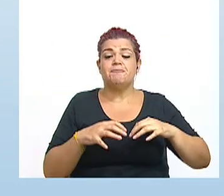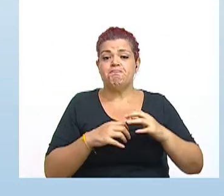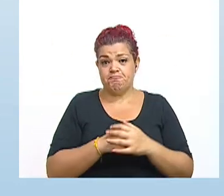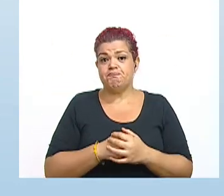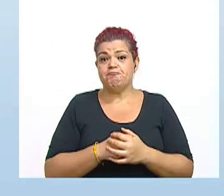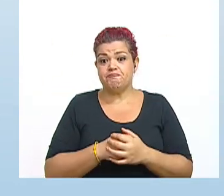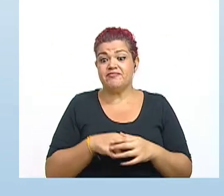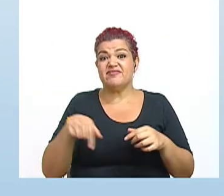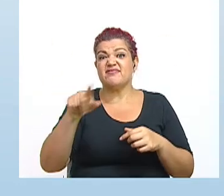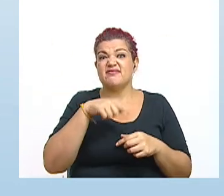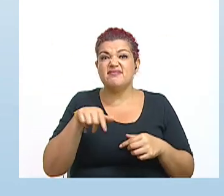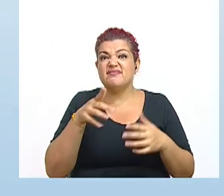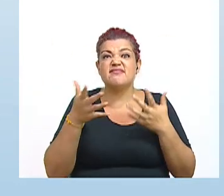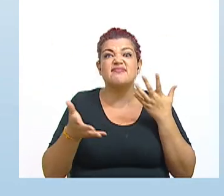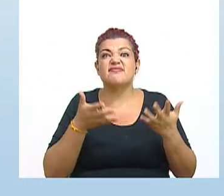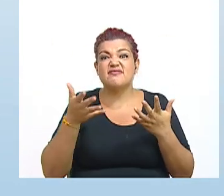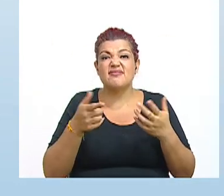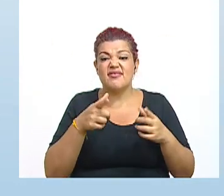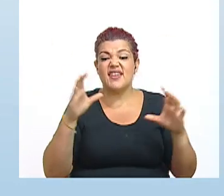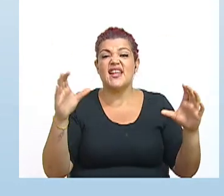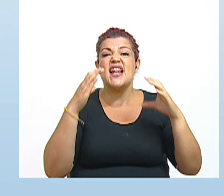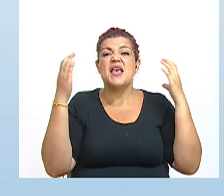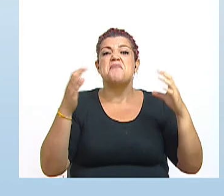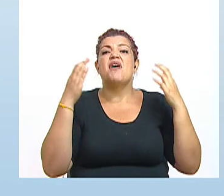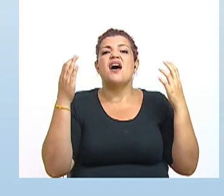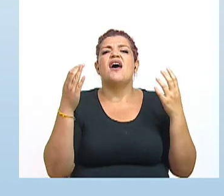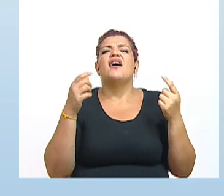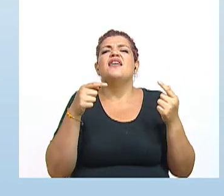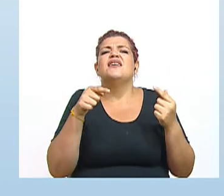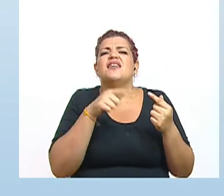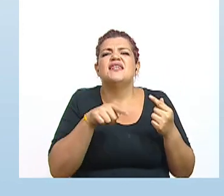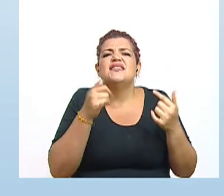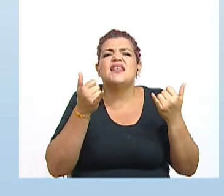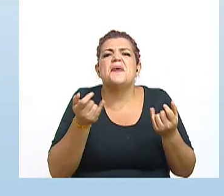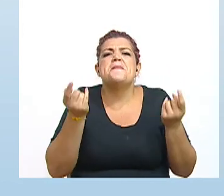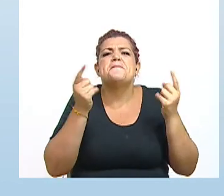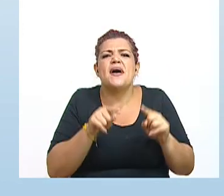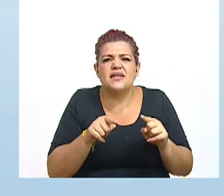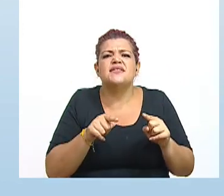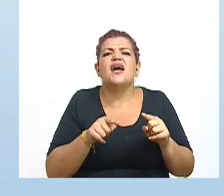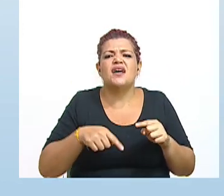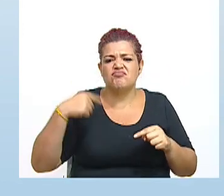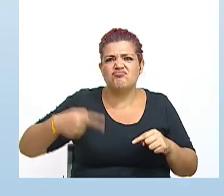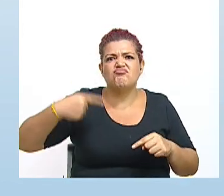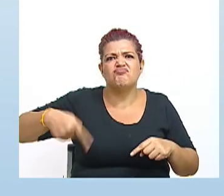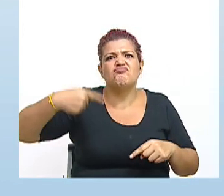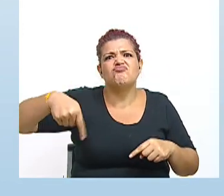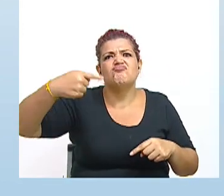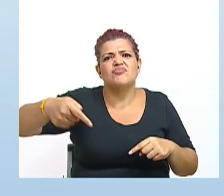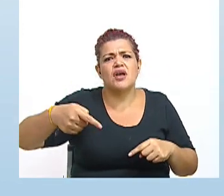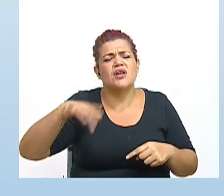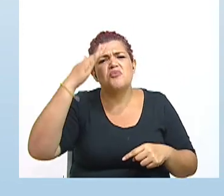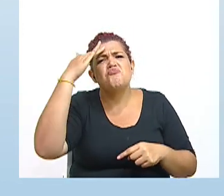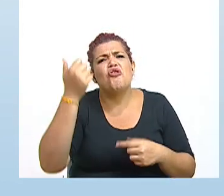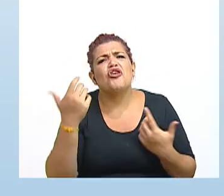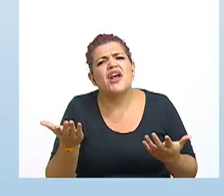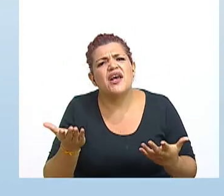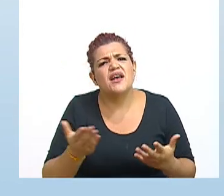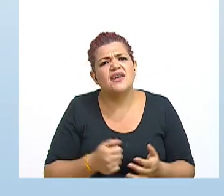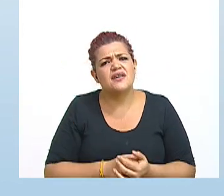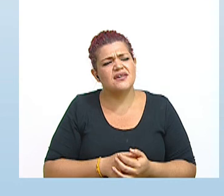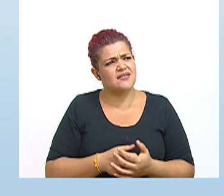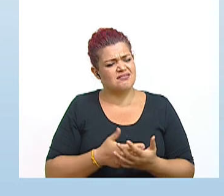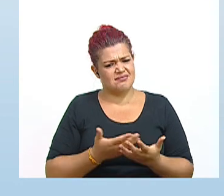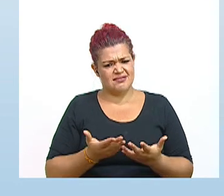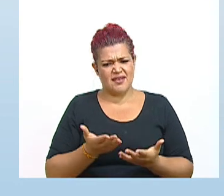Entonces, estos fenómenos climatológicos definitivamente están ocurriendo con más frecuencia y nos preguntamos por qué. ¿Será